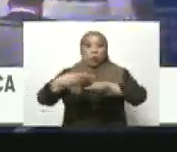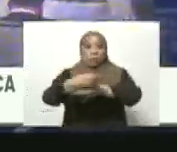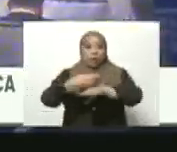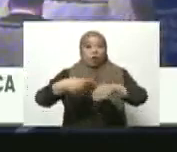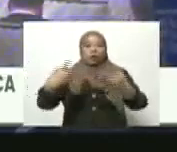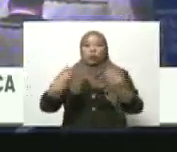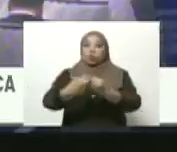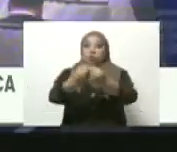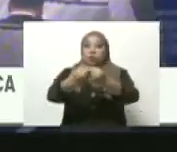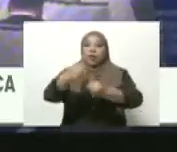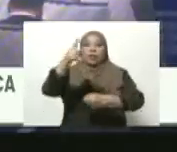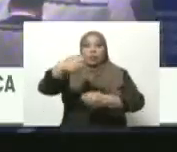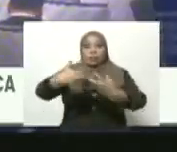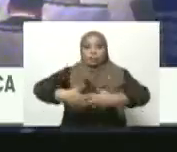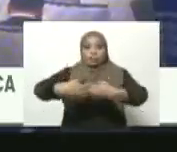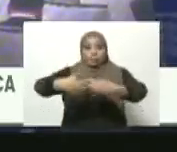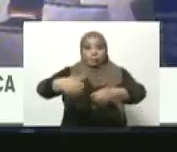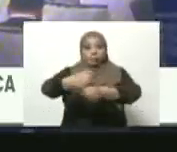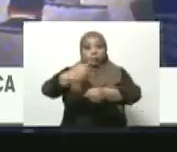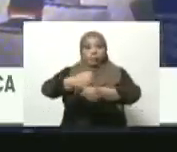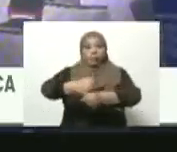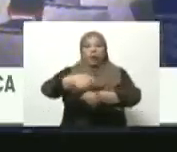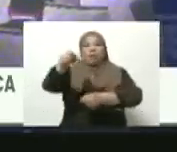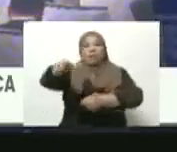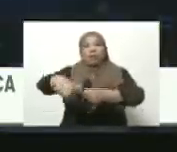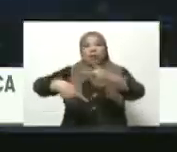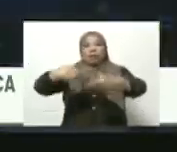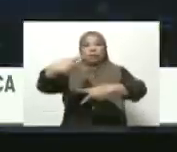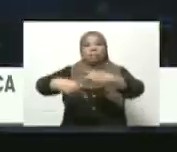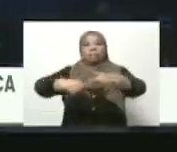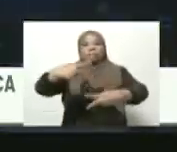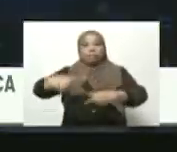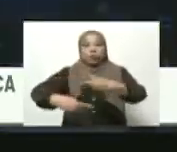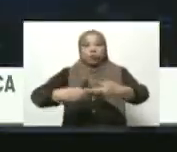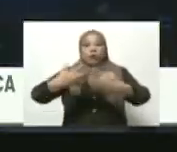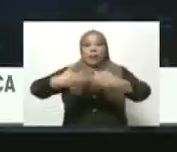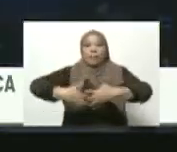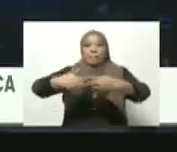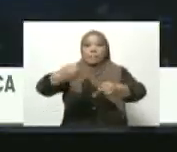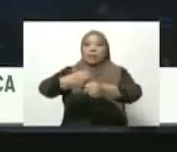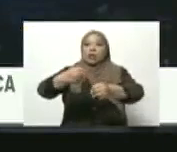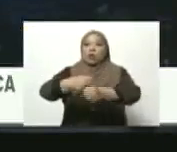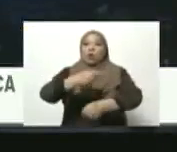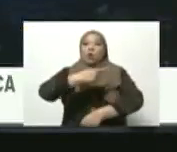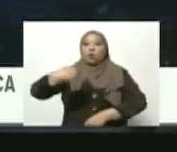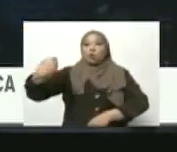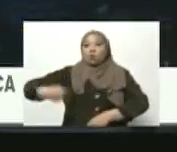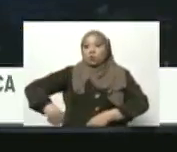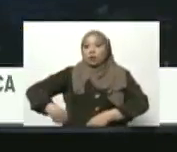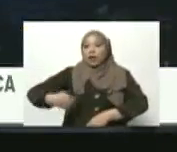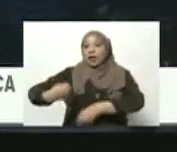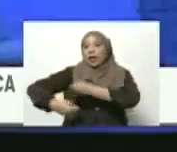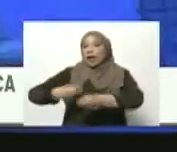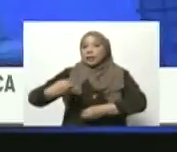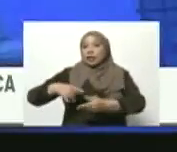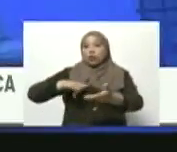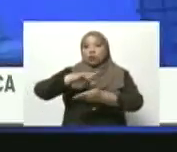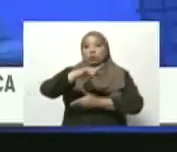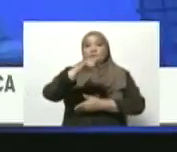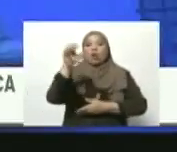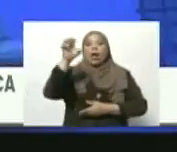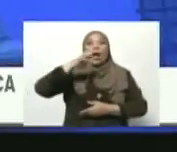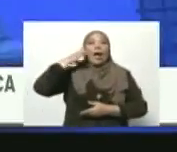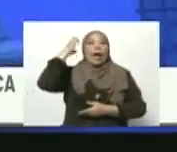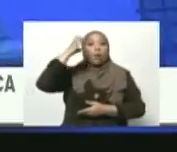mismo tiempo los industriales los productores las empresas rusas que se están perfilando desde euroace recuerden que rusia es el país más